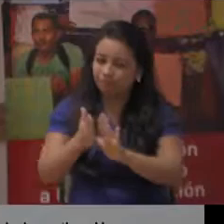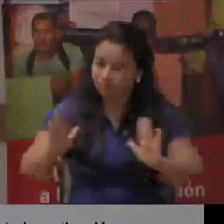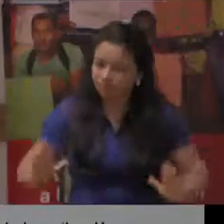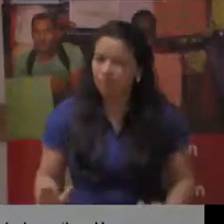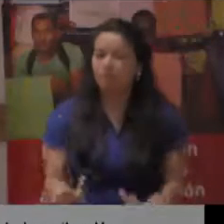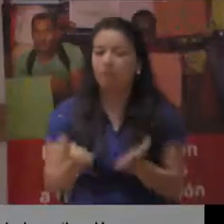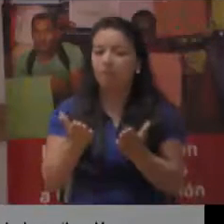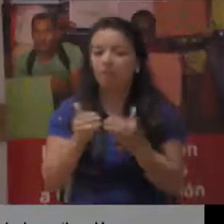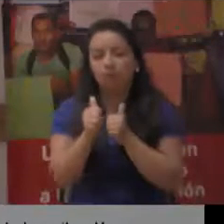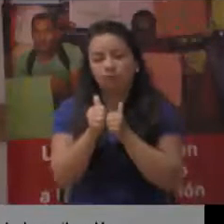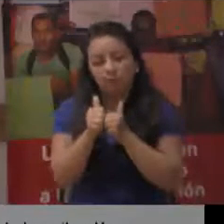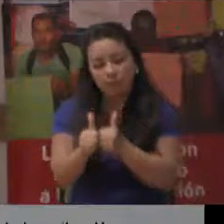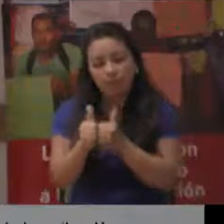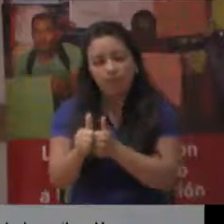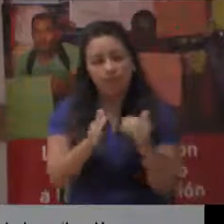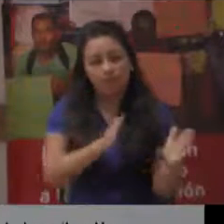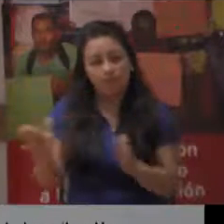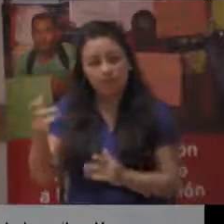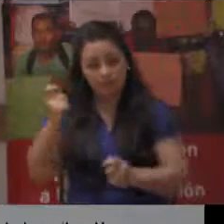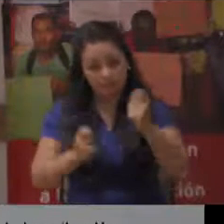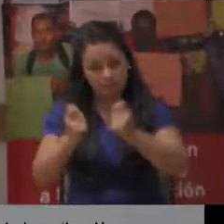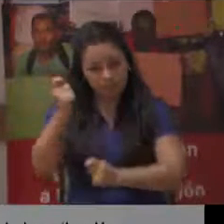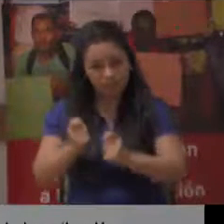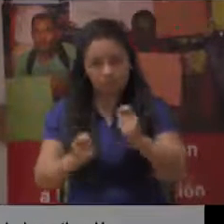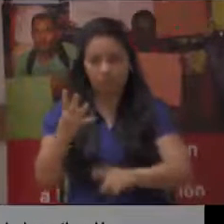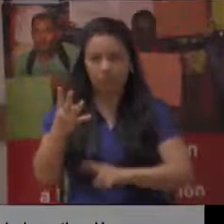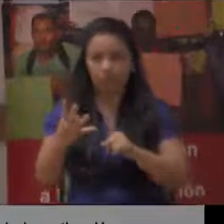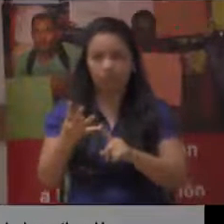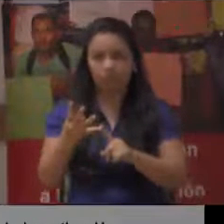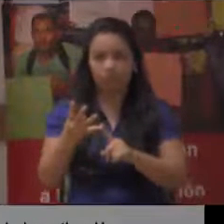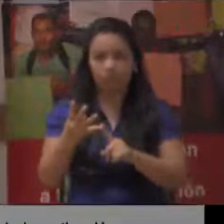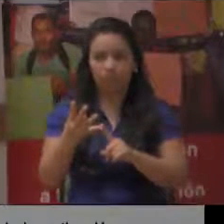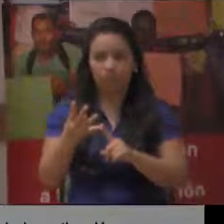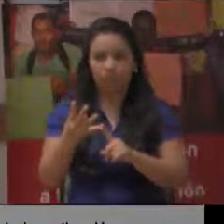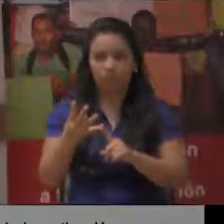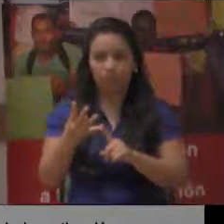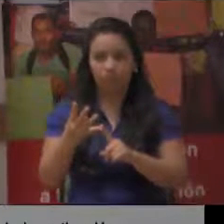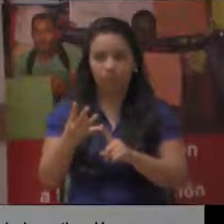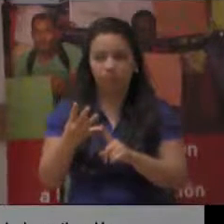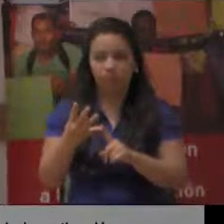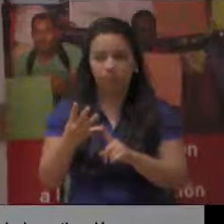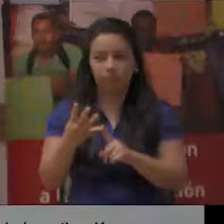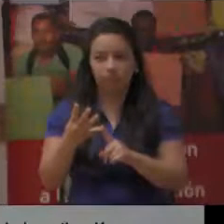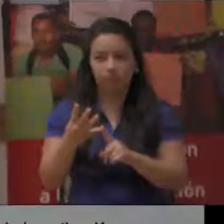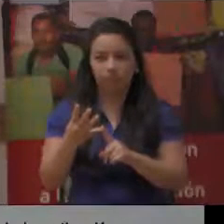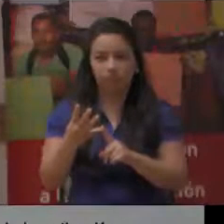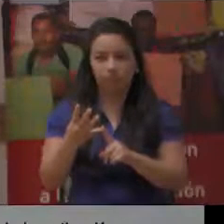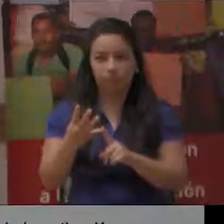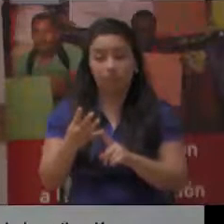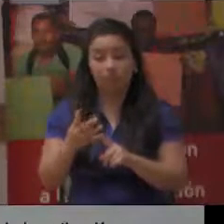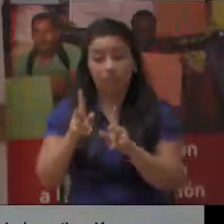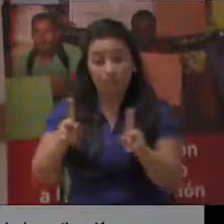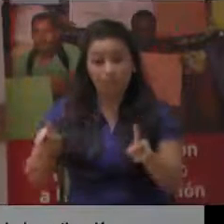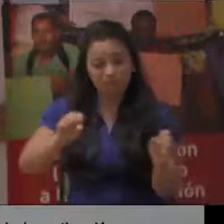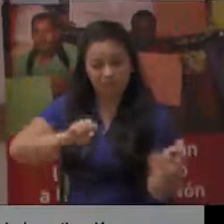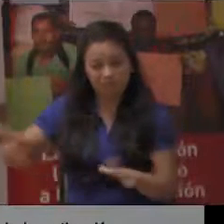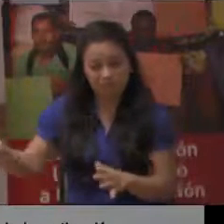el seguimiento a los planes de negocio, el cubrimiento de las personas en proceso de